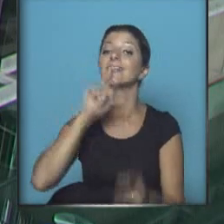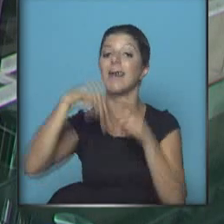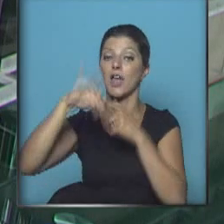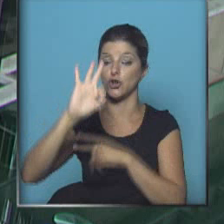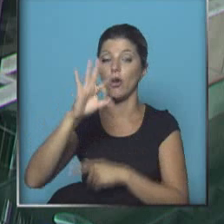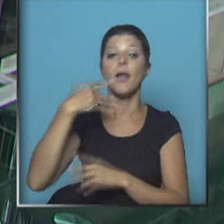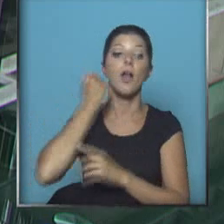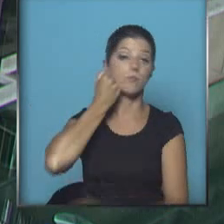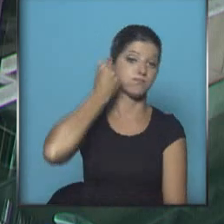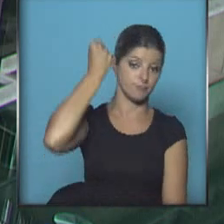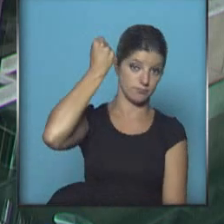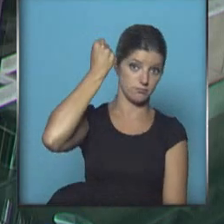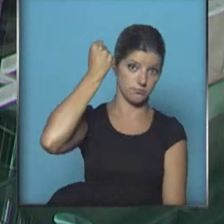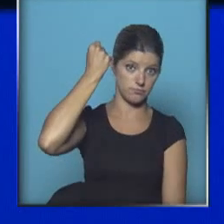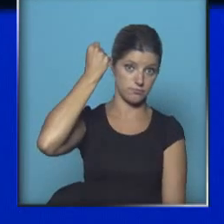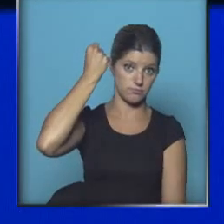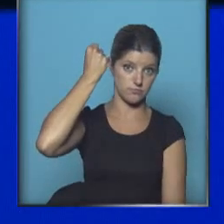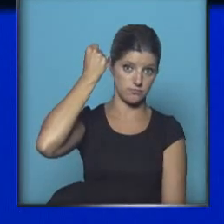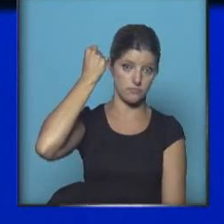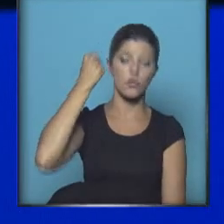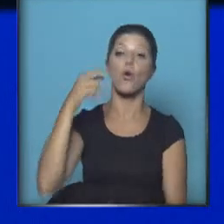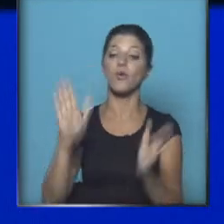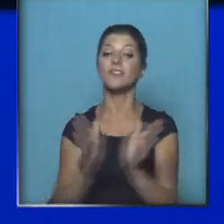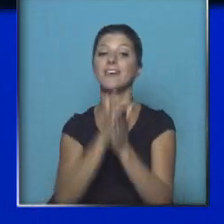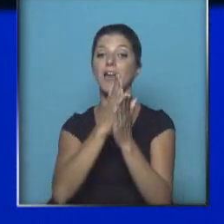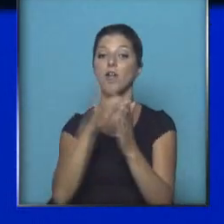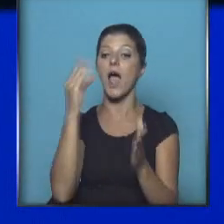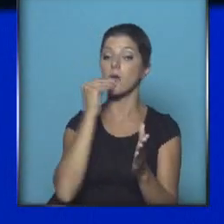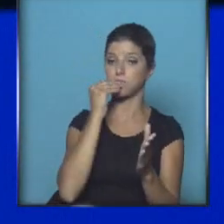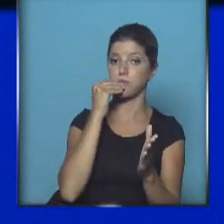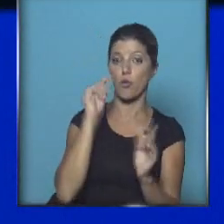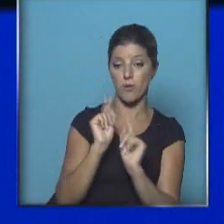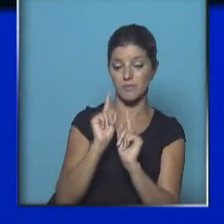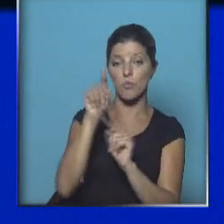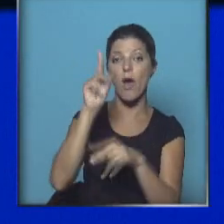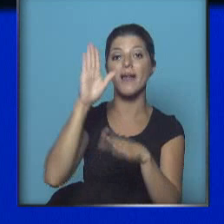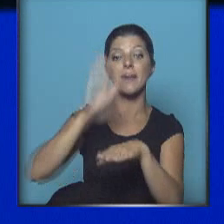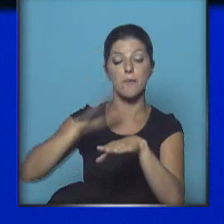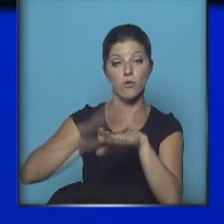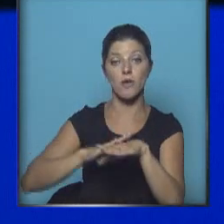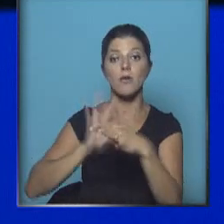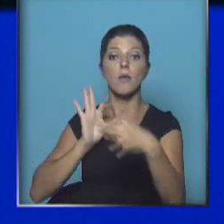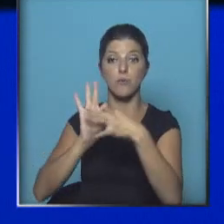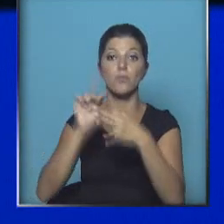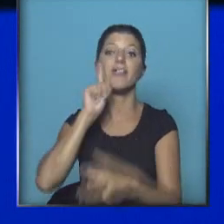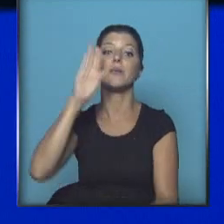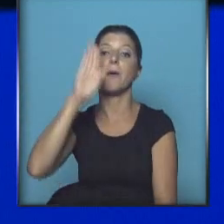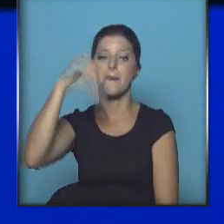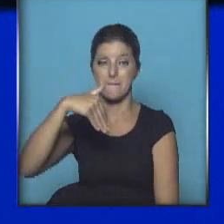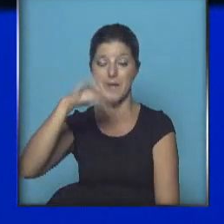colgado, con un recorte de diario en la boca, sobre el caso por el cual estaba incriminado, que era el de IBM Banco